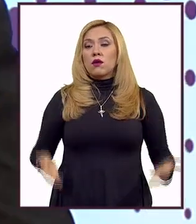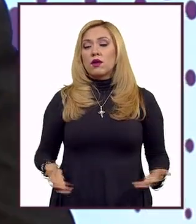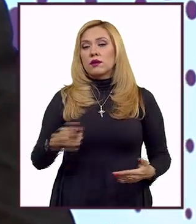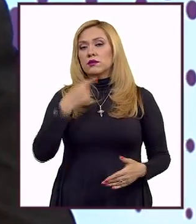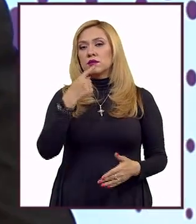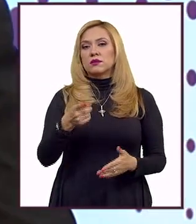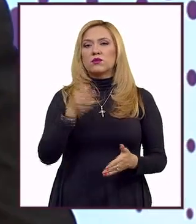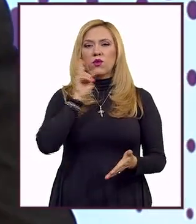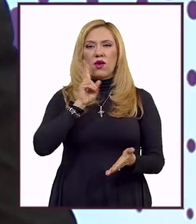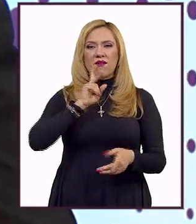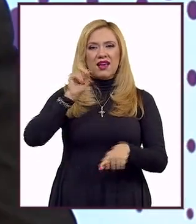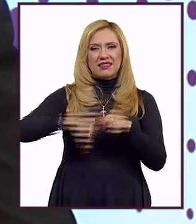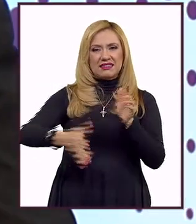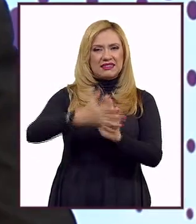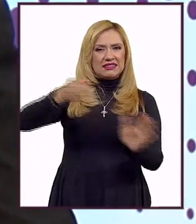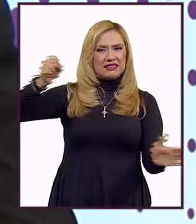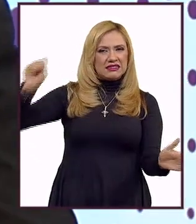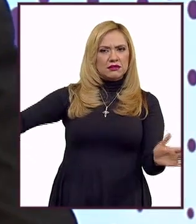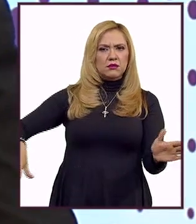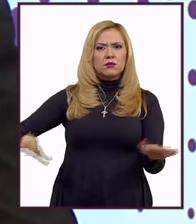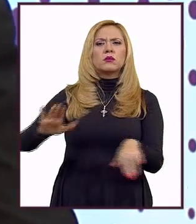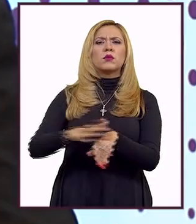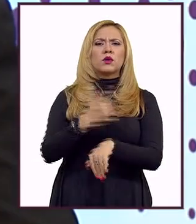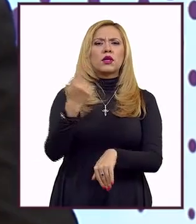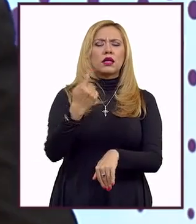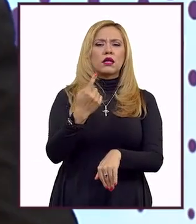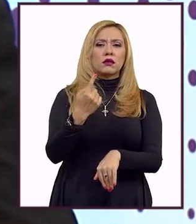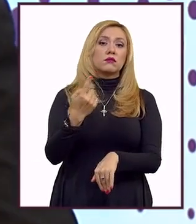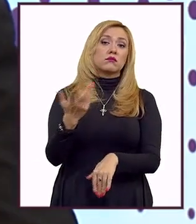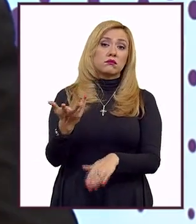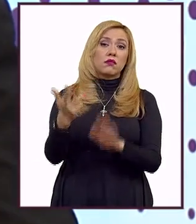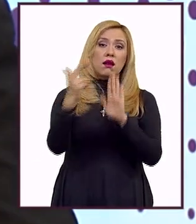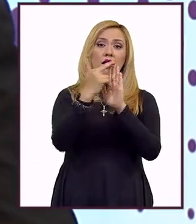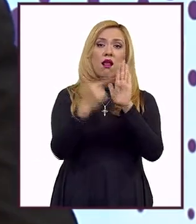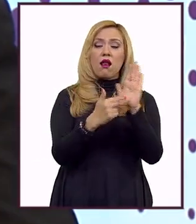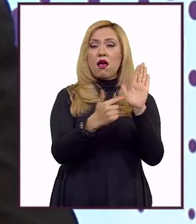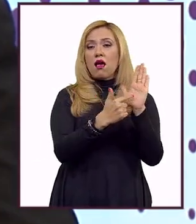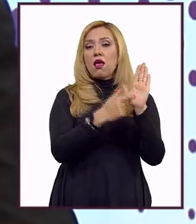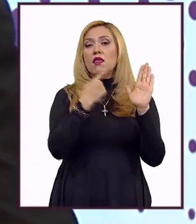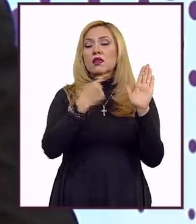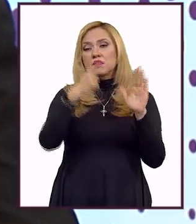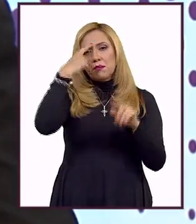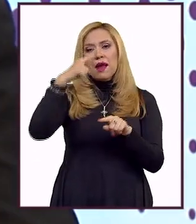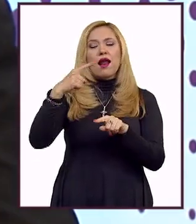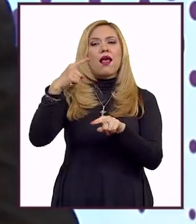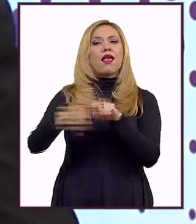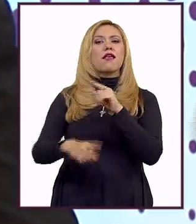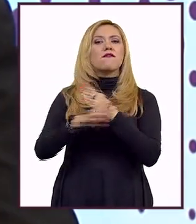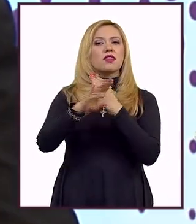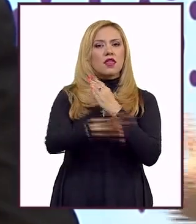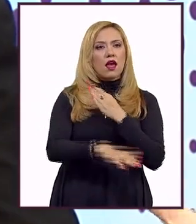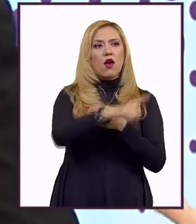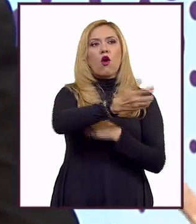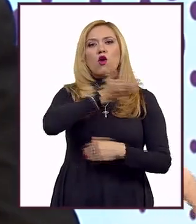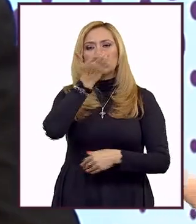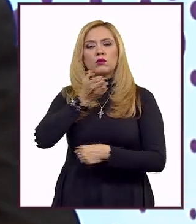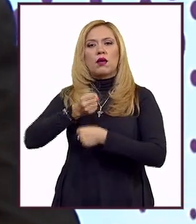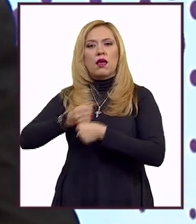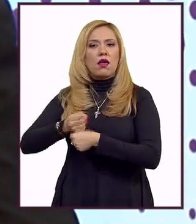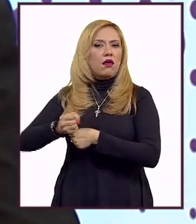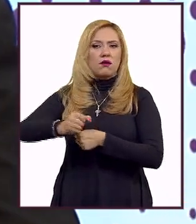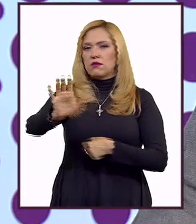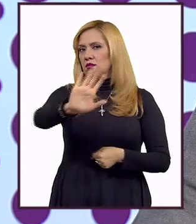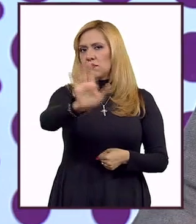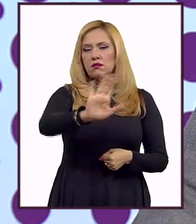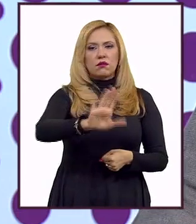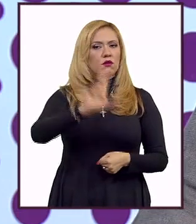exclusión probatoria, pues precisamente se establece esta regla para evitar que esto sea un incentivo.